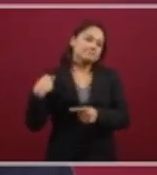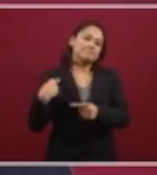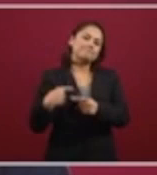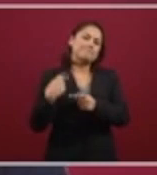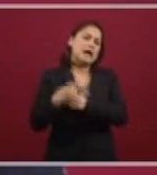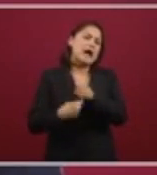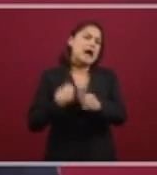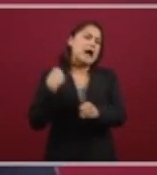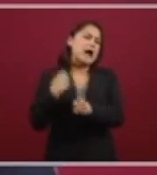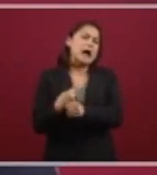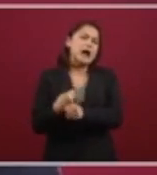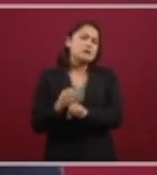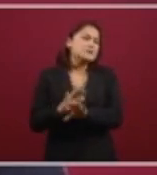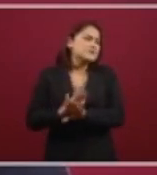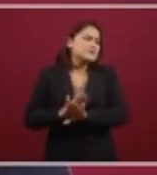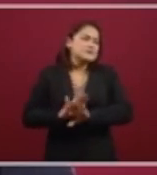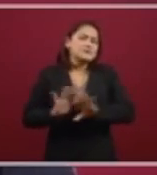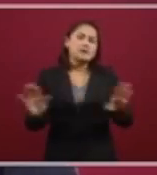como para